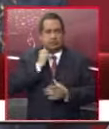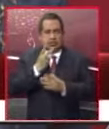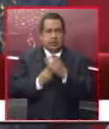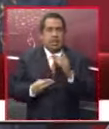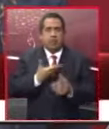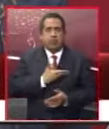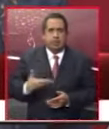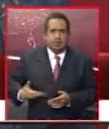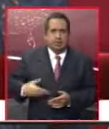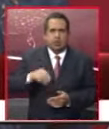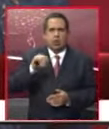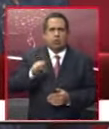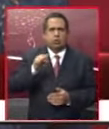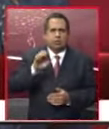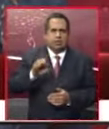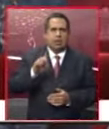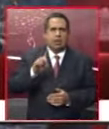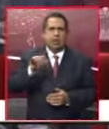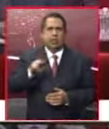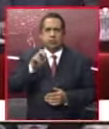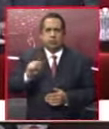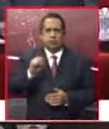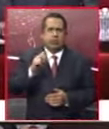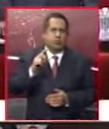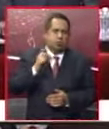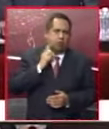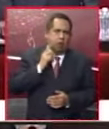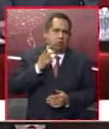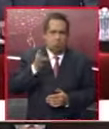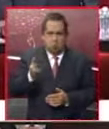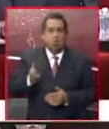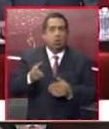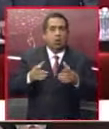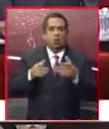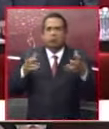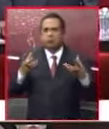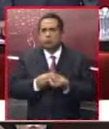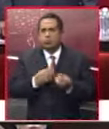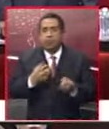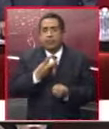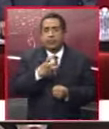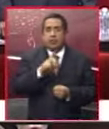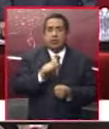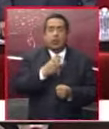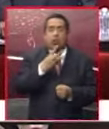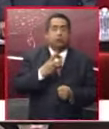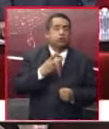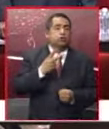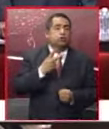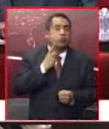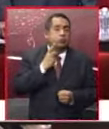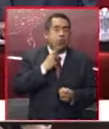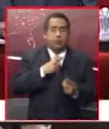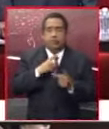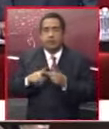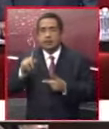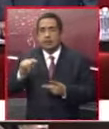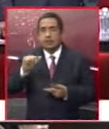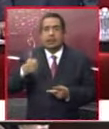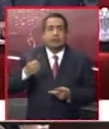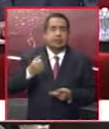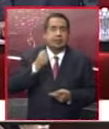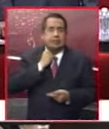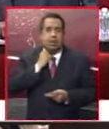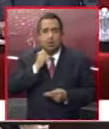del Congreso General, el diputado José de Jesús Zambrano Grijalva, con un quórum de 372 diputados y 76